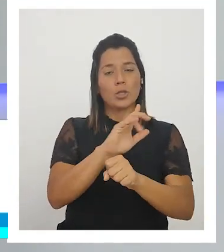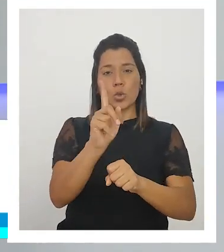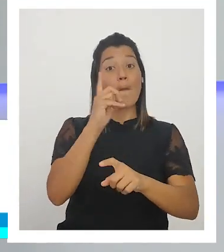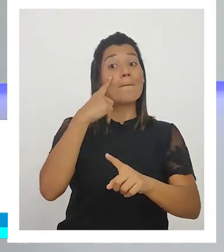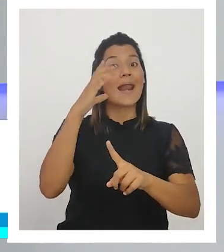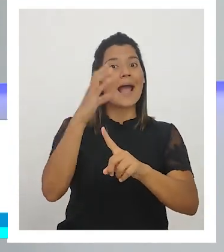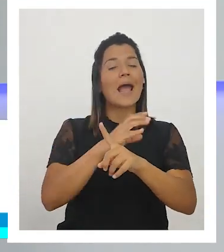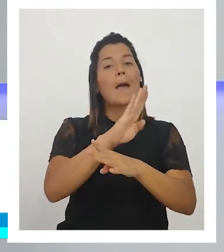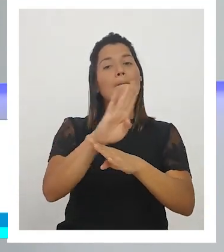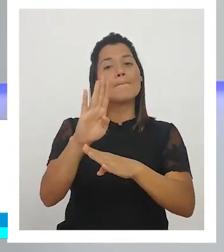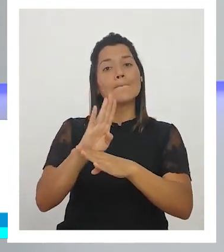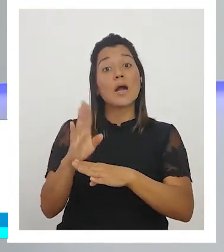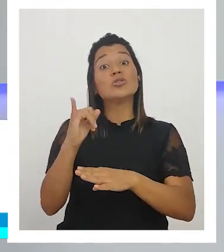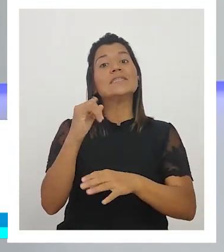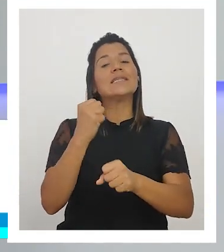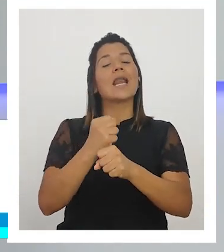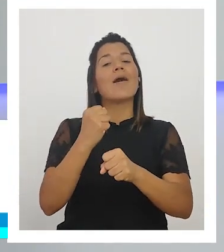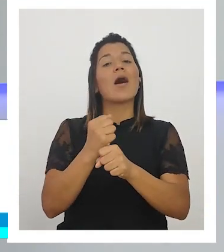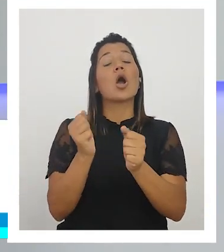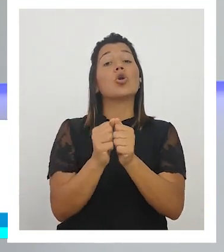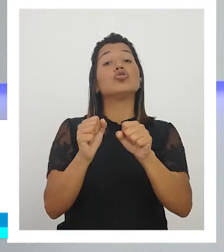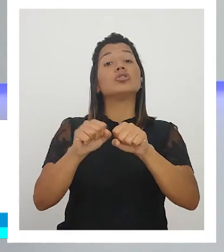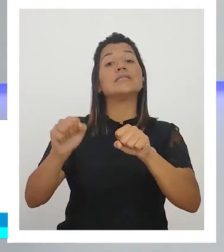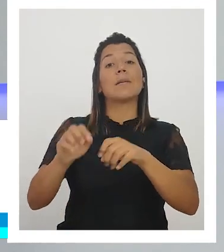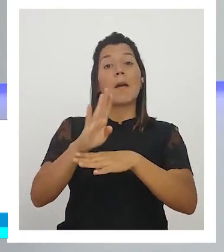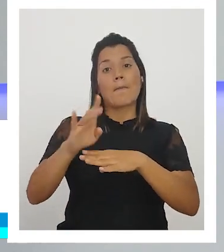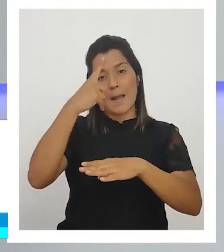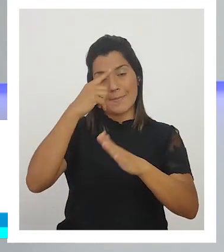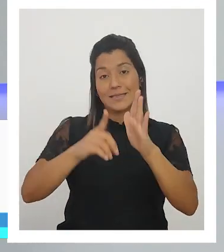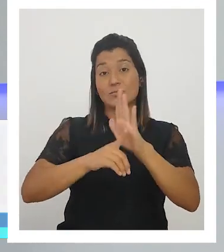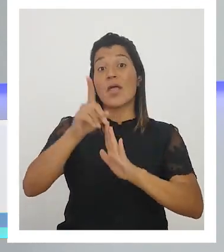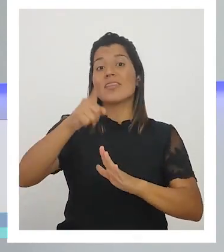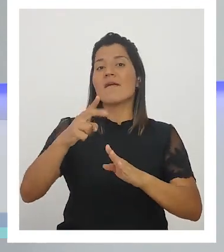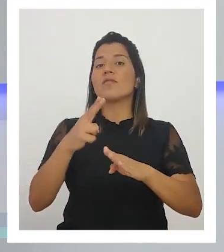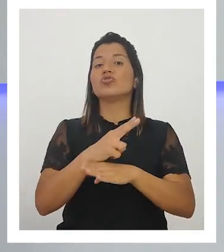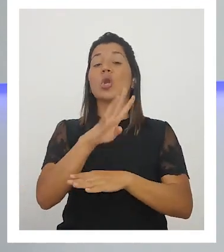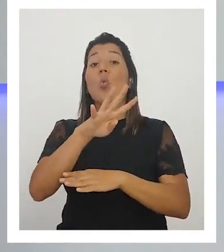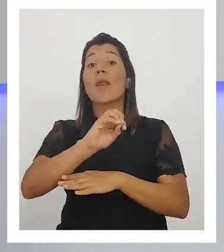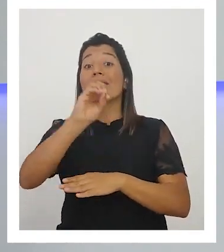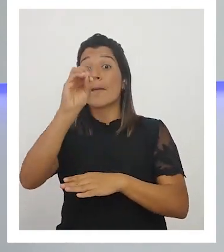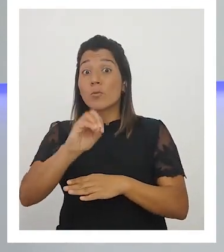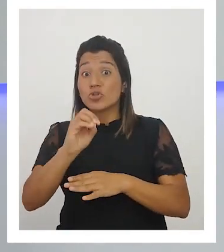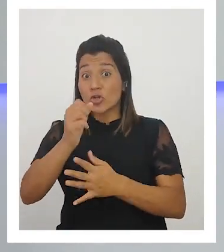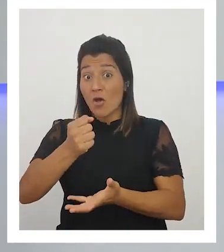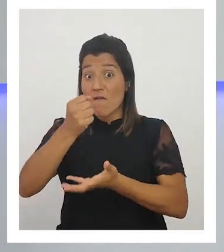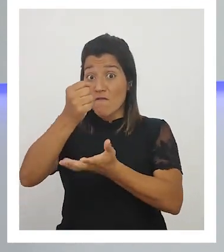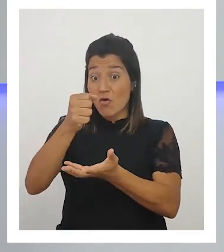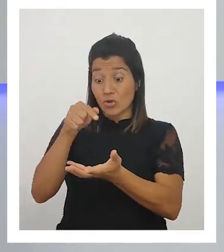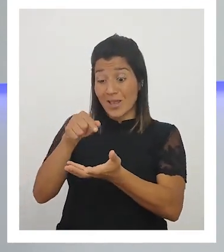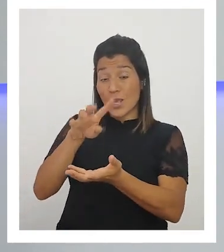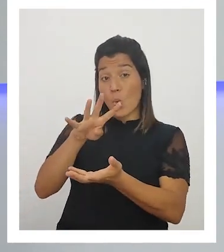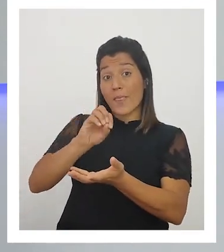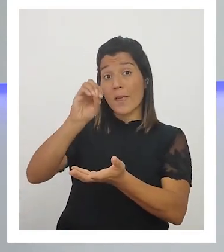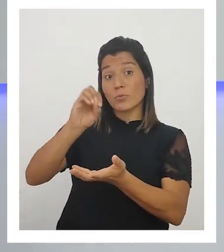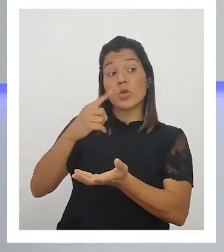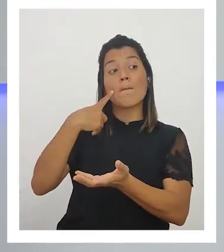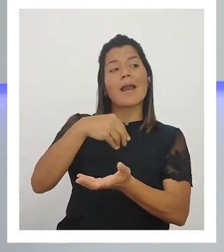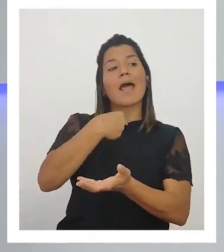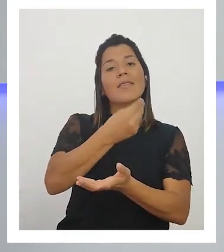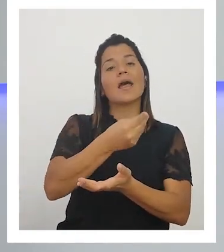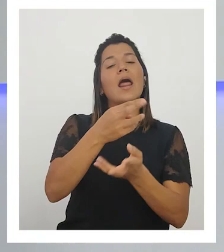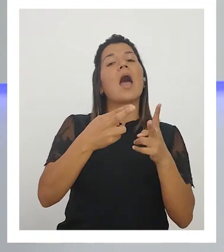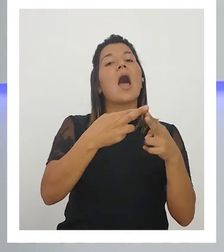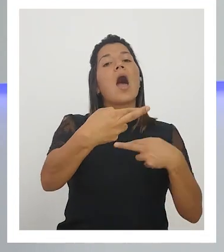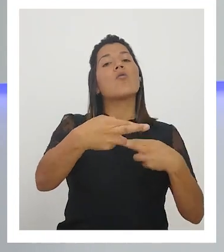trabaja con el sistema de banca para el desarrollo, tiene que destinar el 40% de los recursos que canaliza del sistema a las regiones fuera de